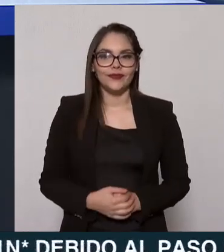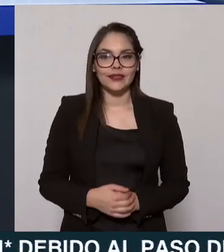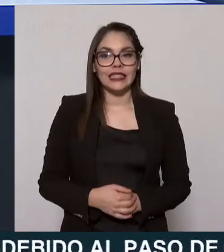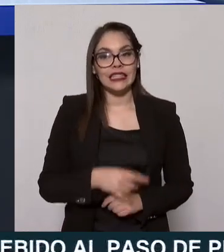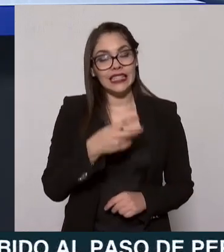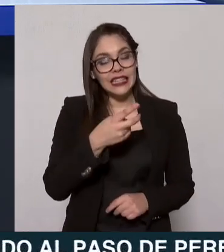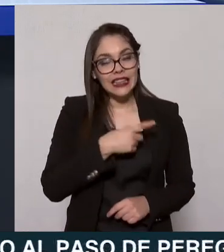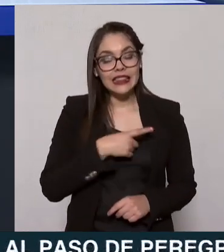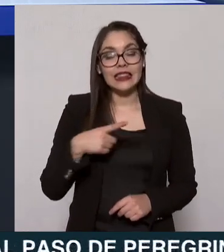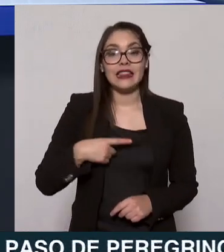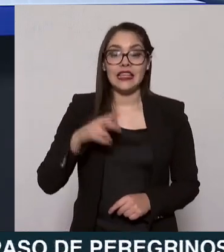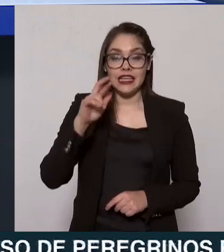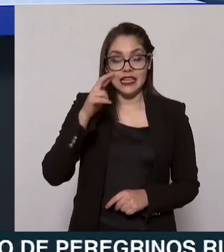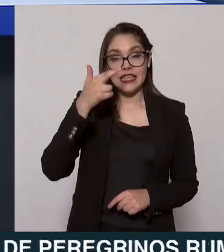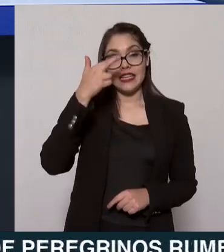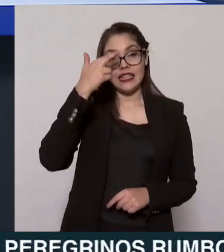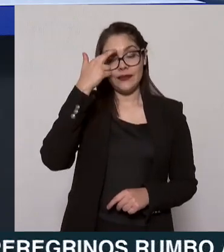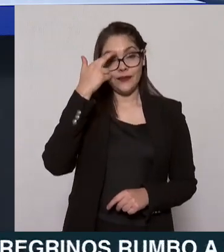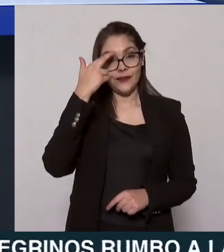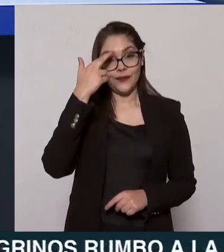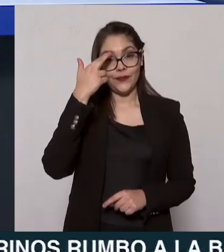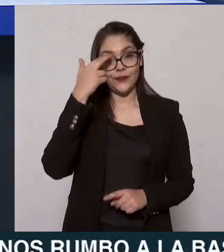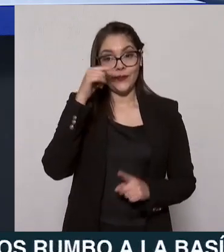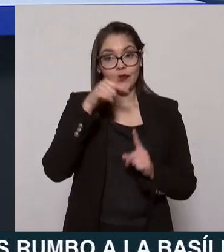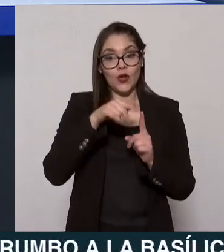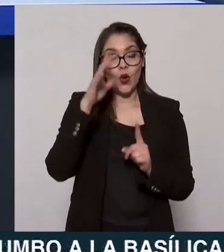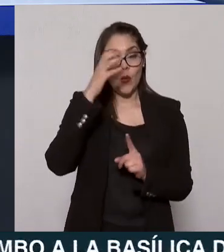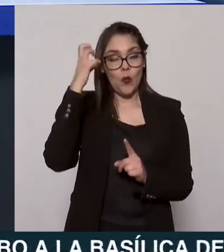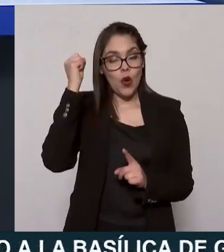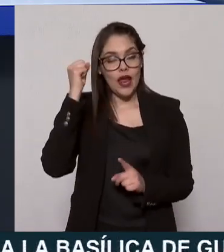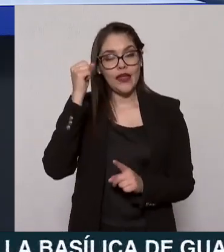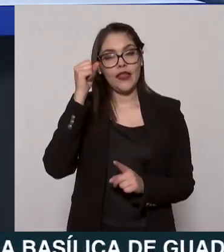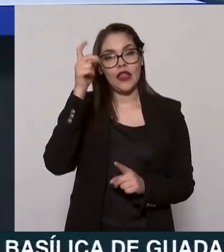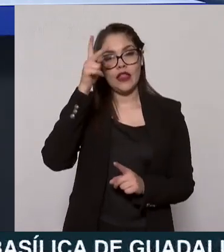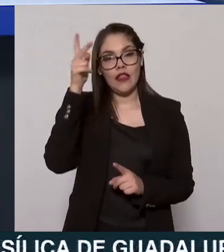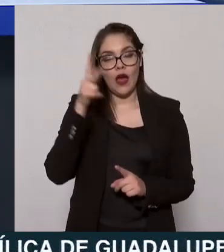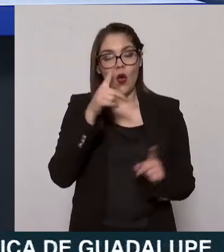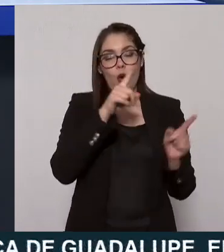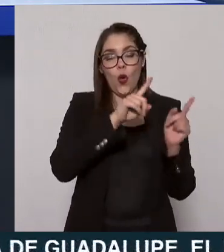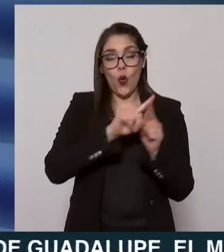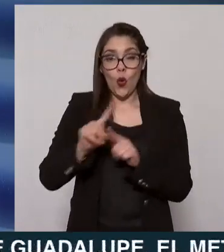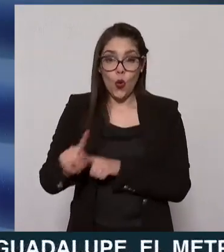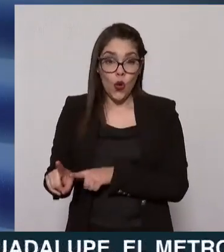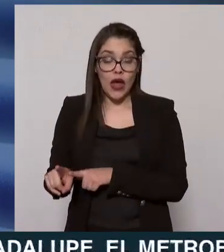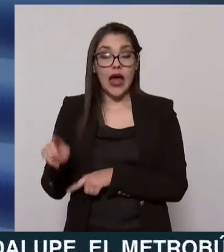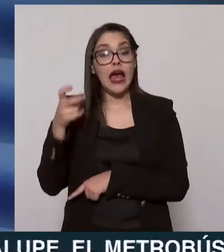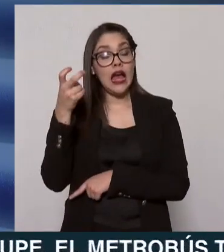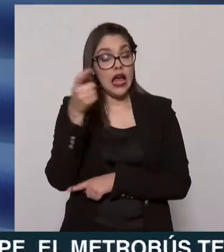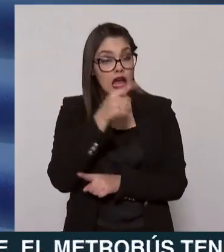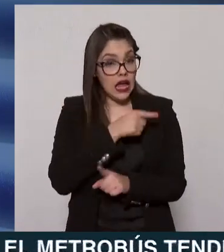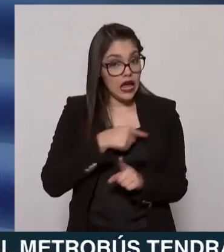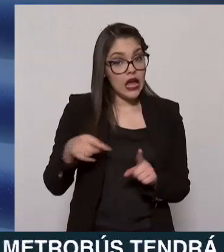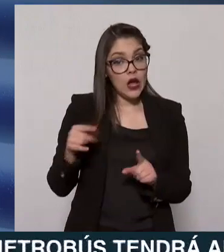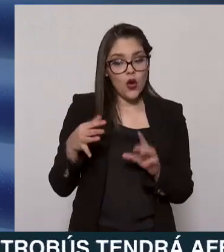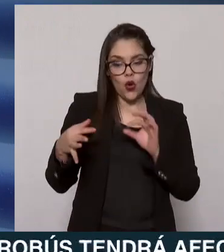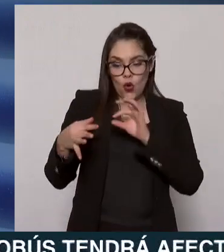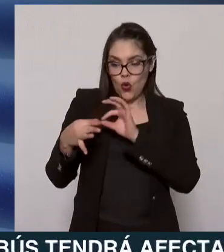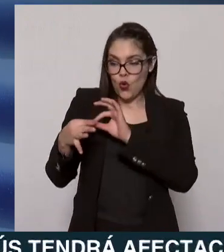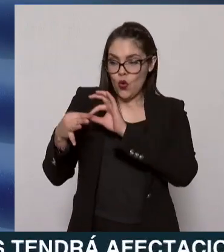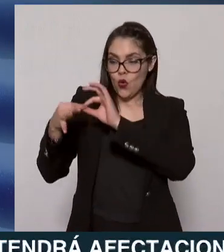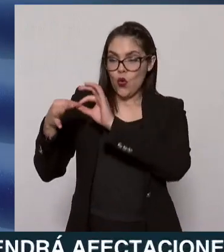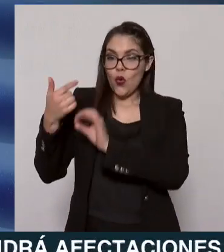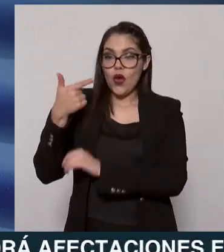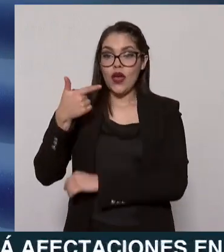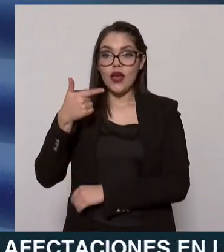habría que recordar que Morelos, Hidalgo, etcétera, se formaron con los jesuitas antes que los